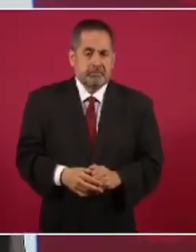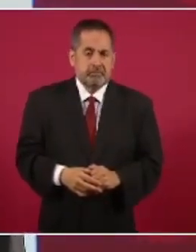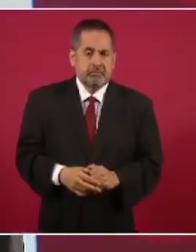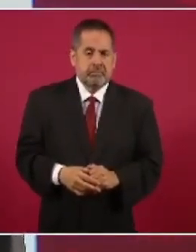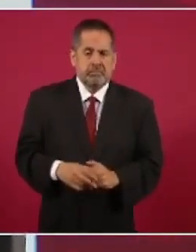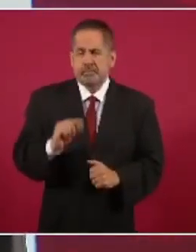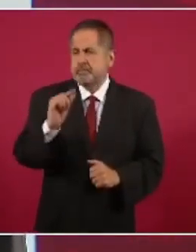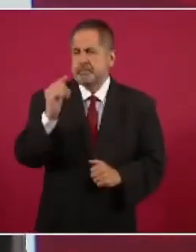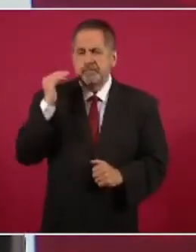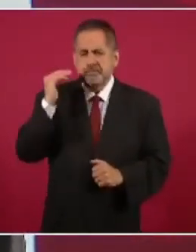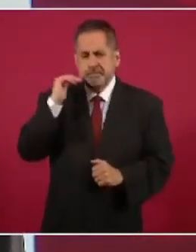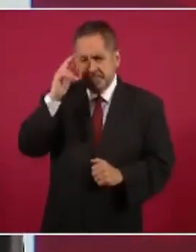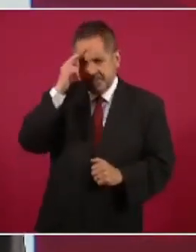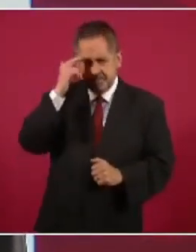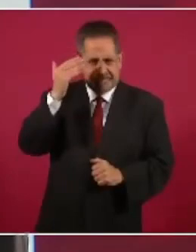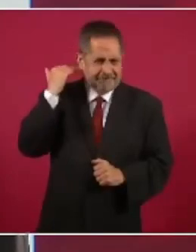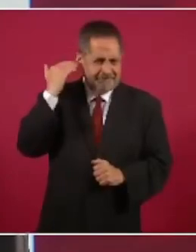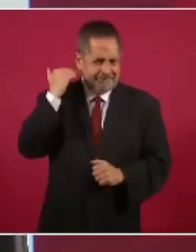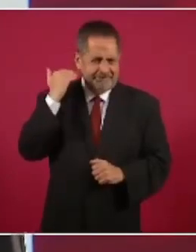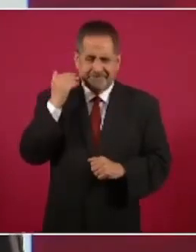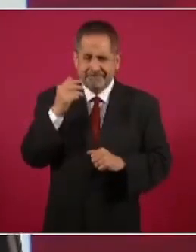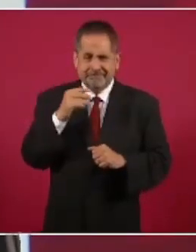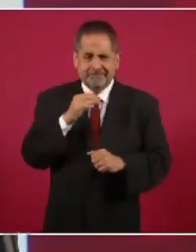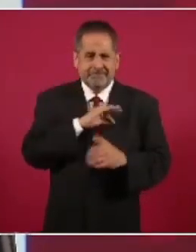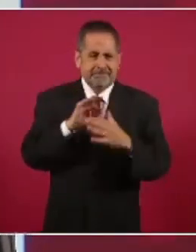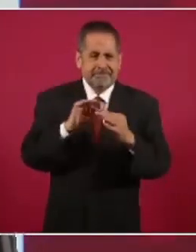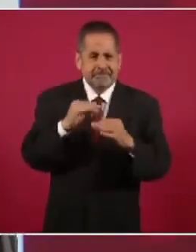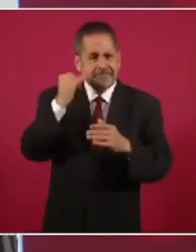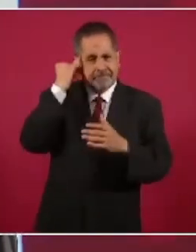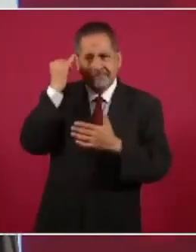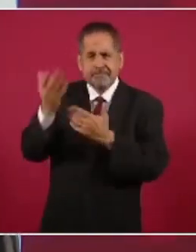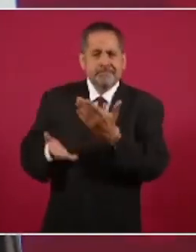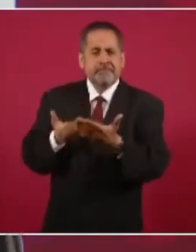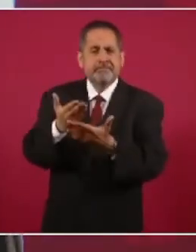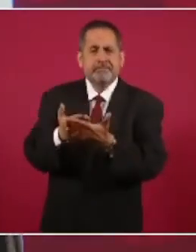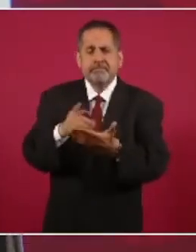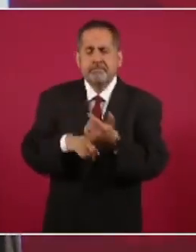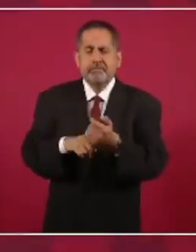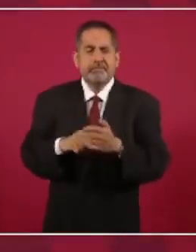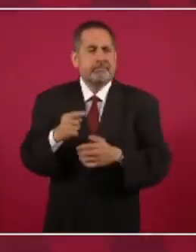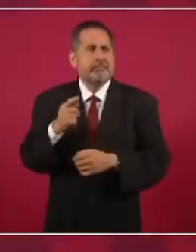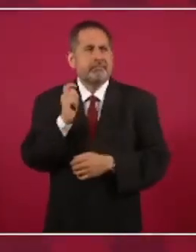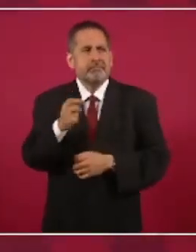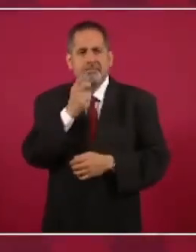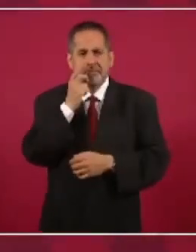Hace unos días hablábamos aquí que se estaba proponiendo aumentar 5 años